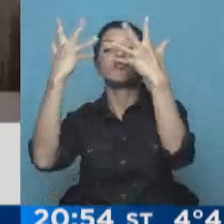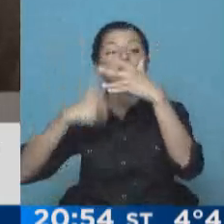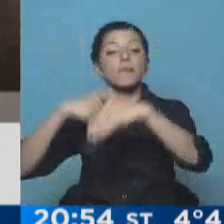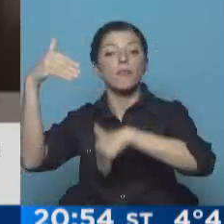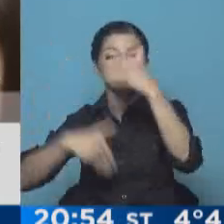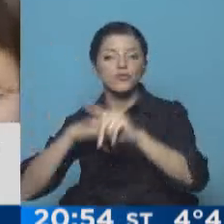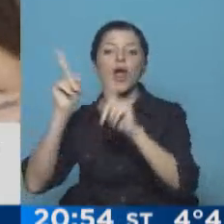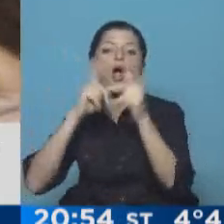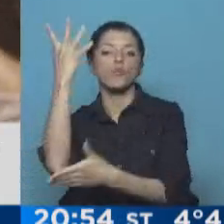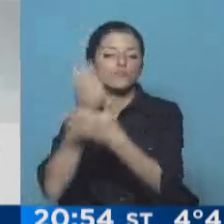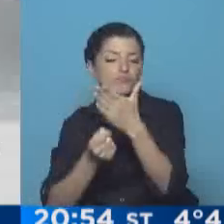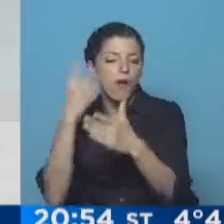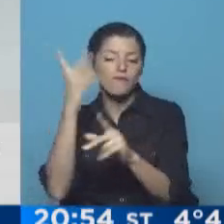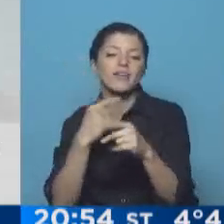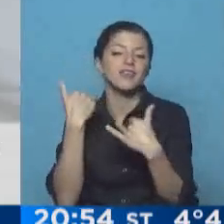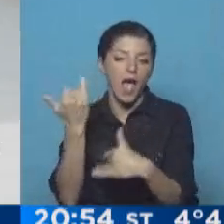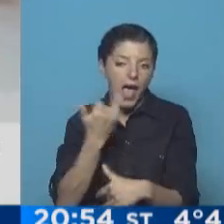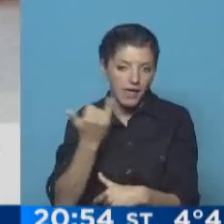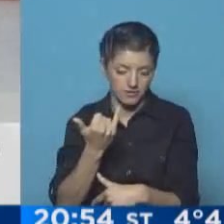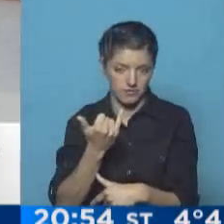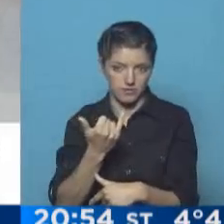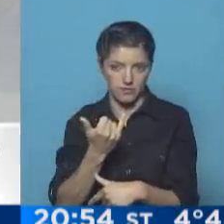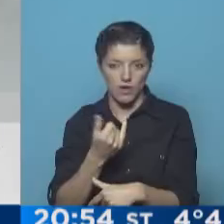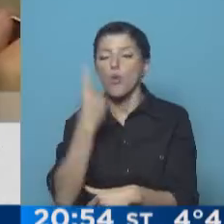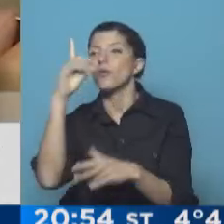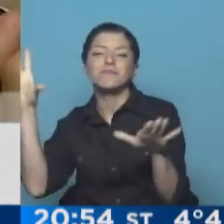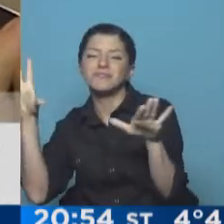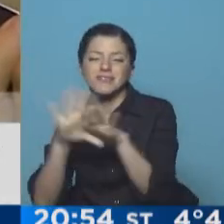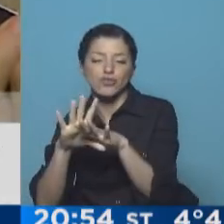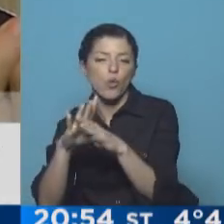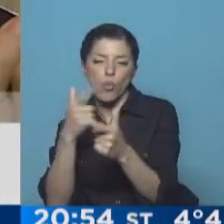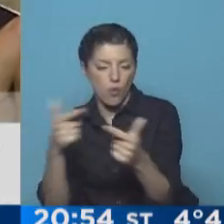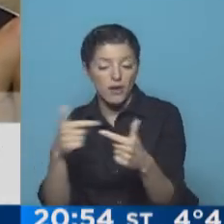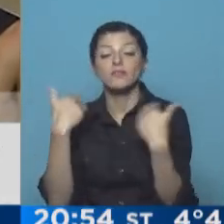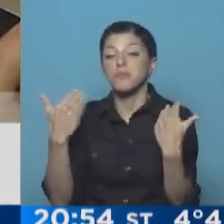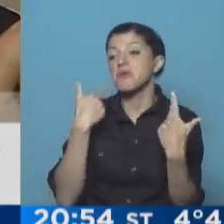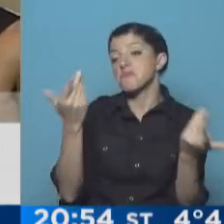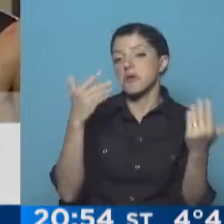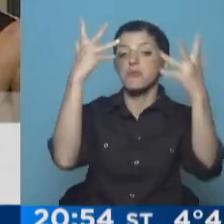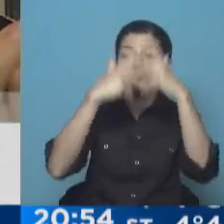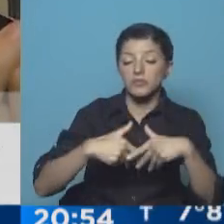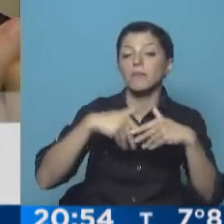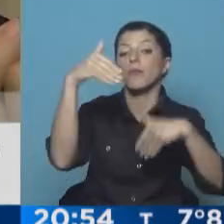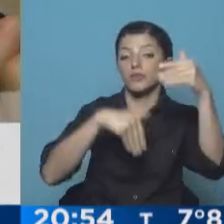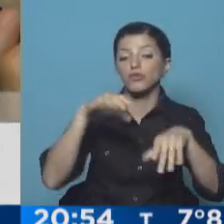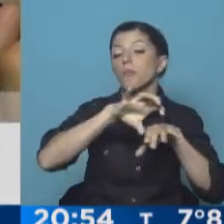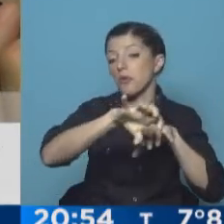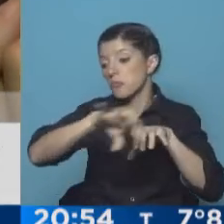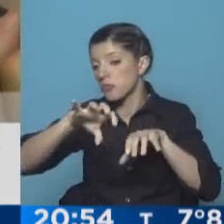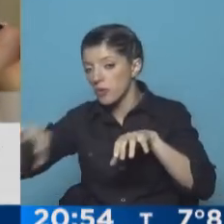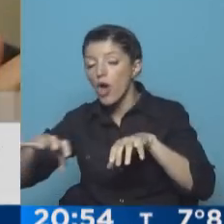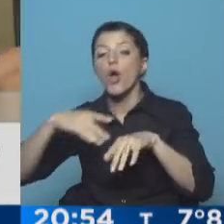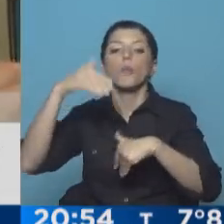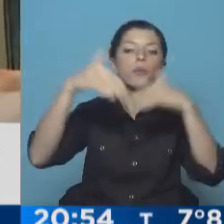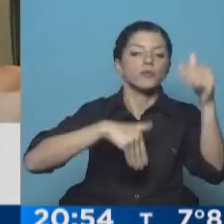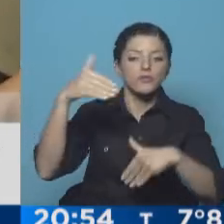tiene problemas, no hay un sistema electoral que diga este es el ideal, ¿no? Se puede hacer un sistema electoral por distrito, se puede hacer por proporción, se